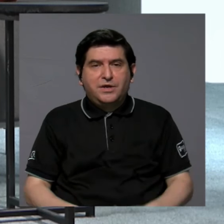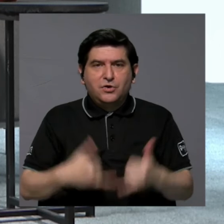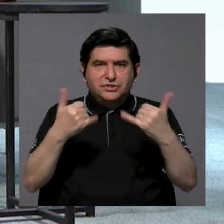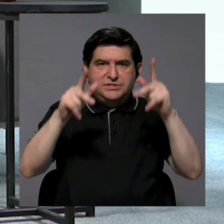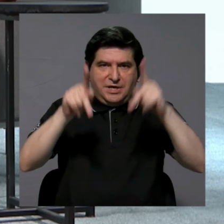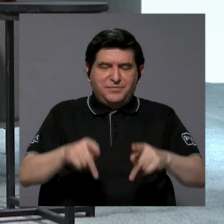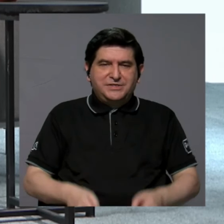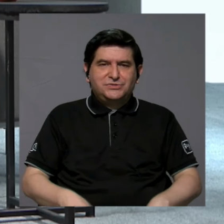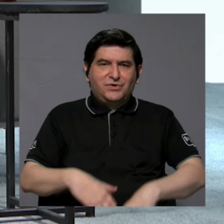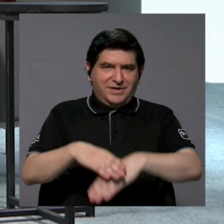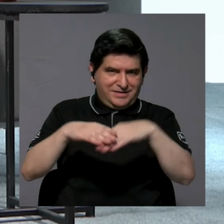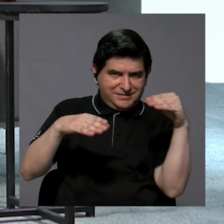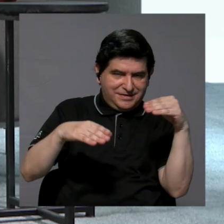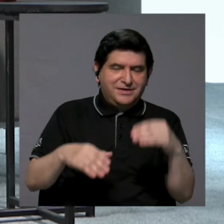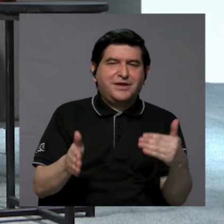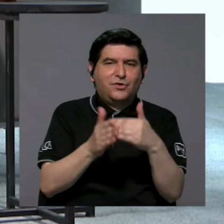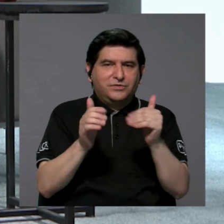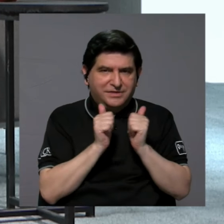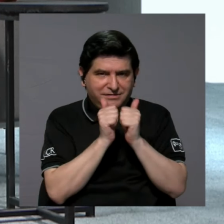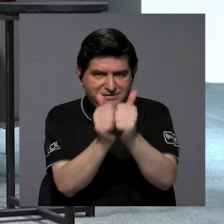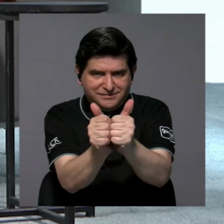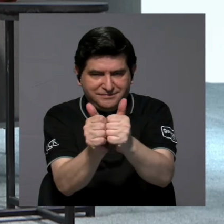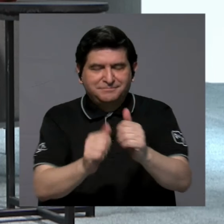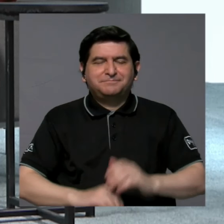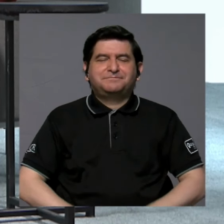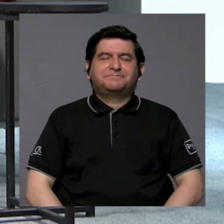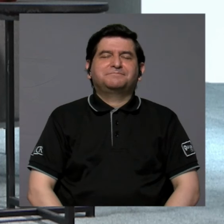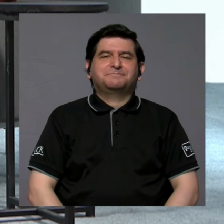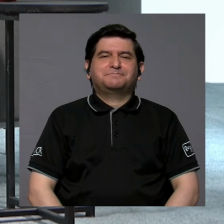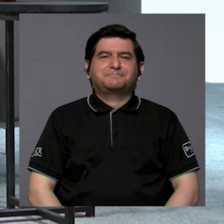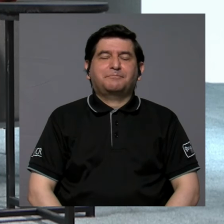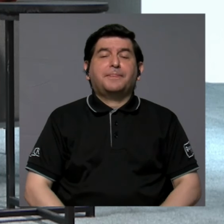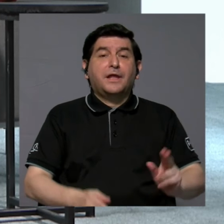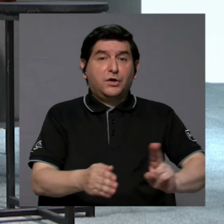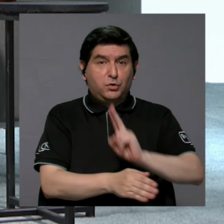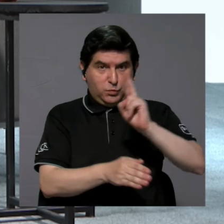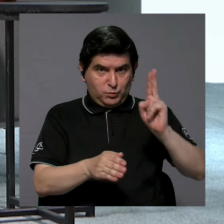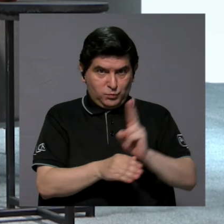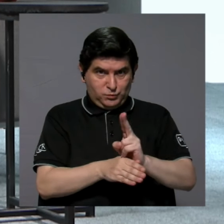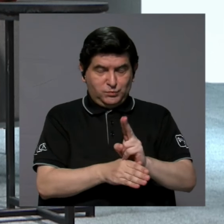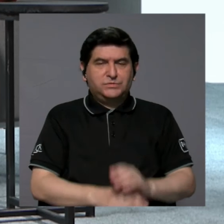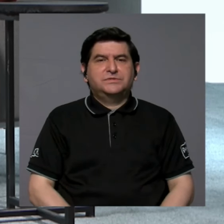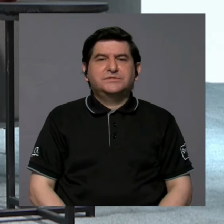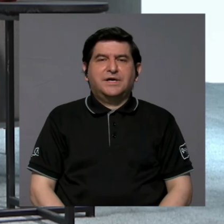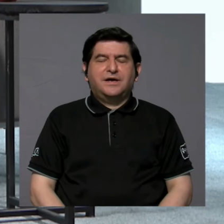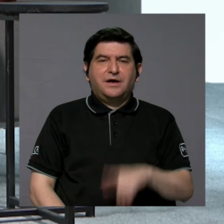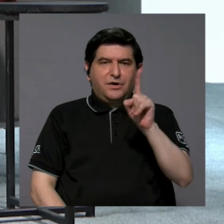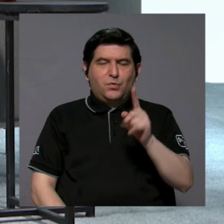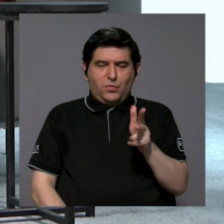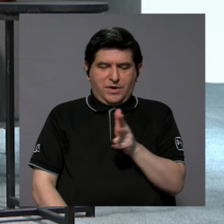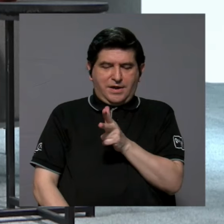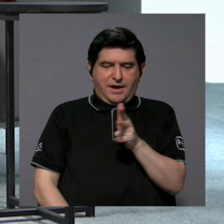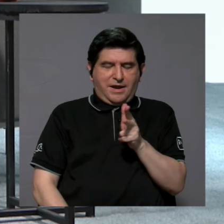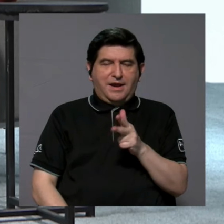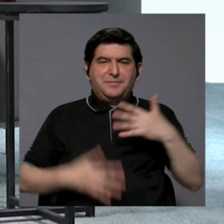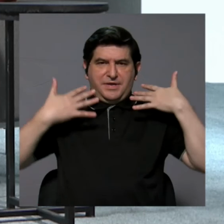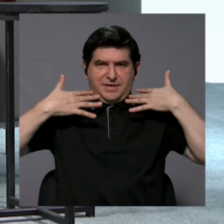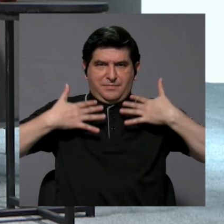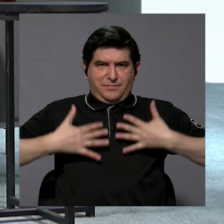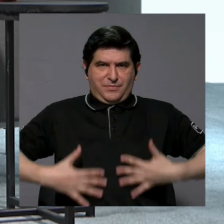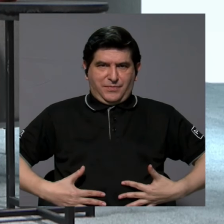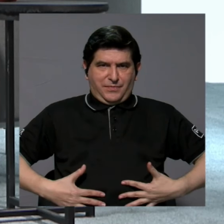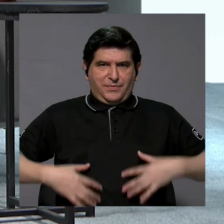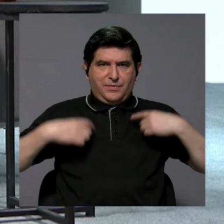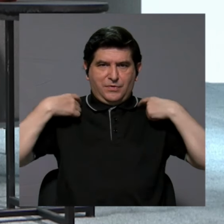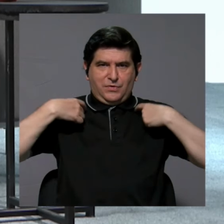la hora que la persona regresara, volver con ella. Para esto se utilizó una cámara que se sujetaba